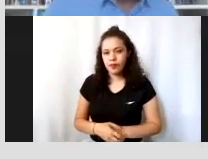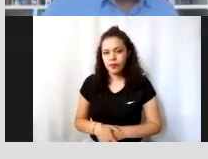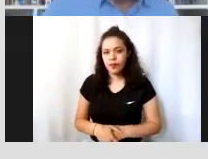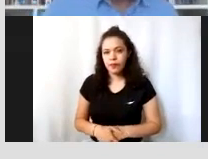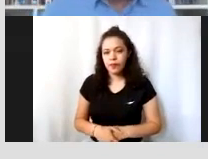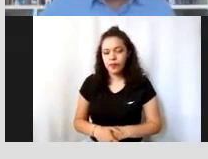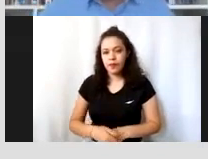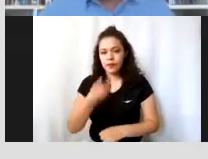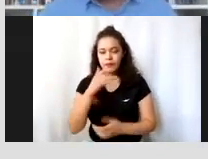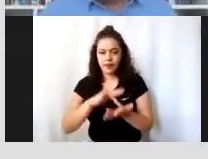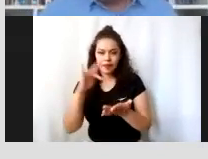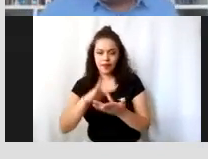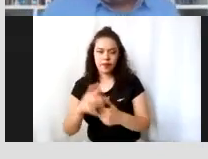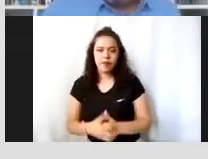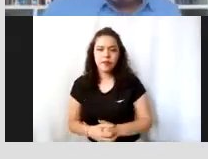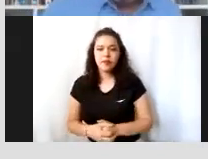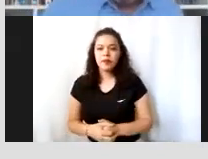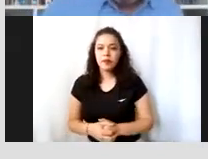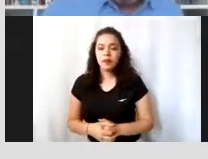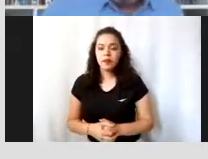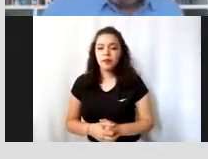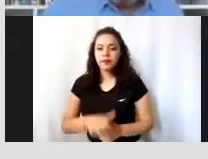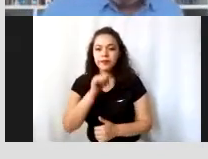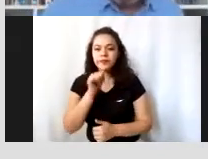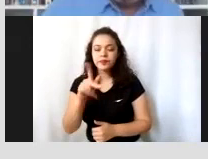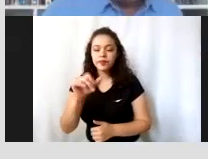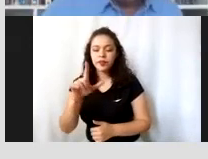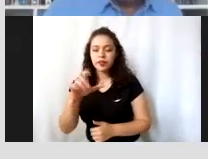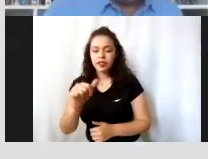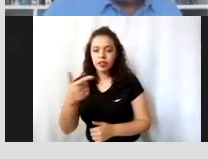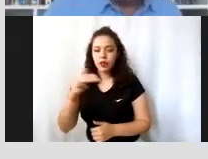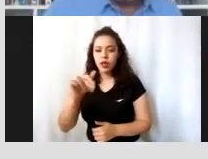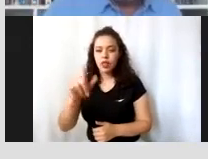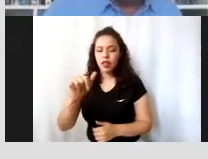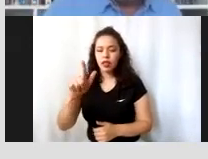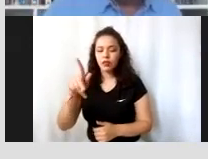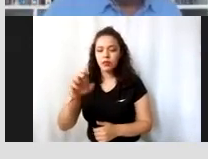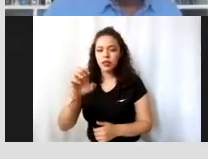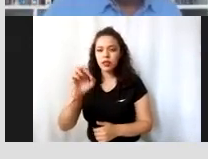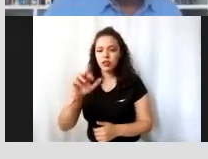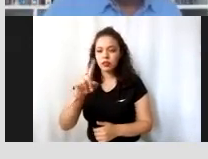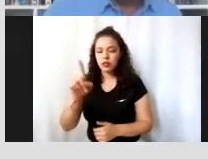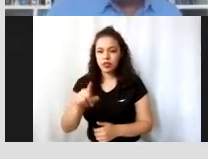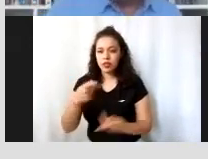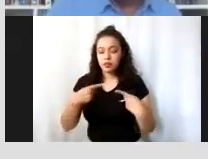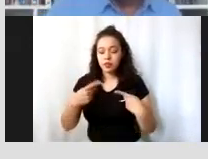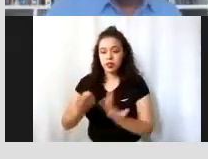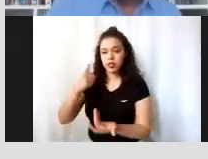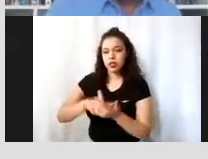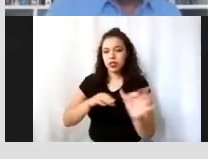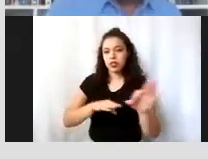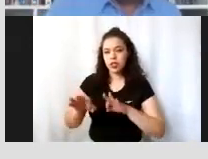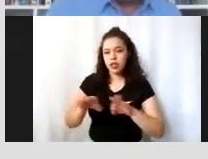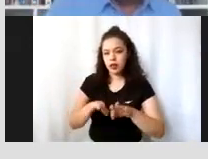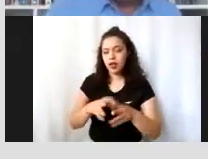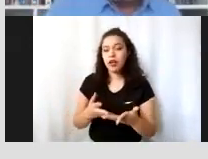Correcto, muchas gracias. De nada, Paulina. Guadalupe Ruiz dice, por ejemplo, para el personal que labora en la institución,